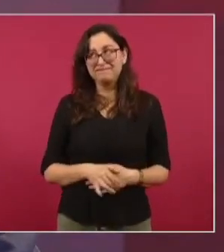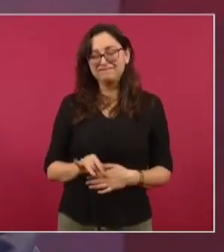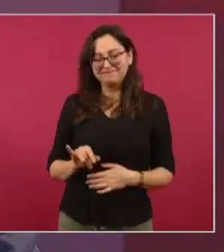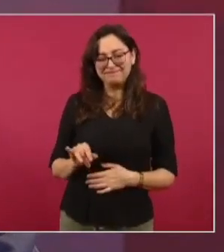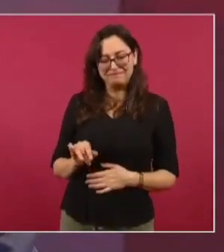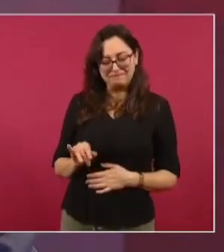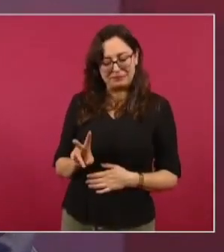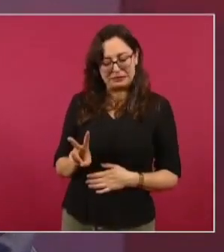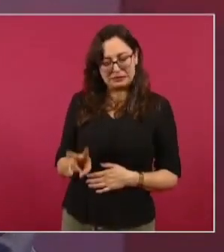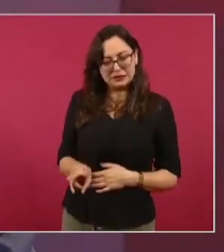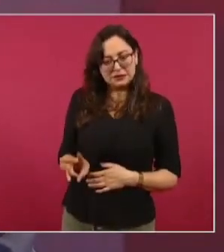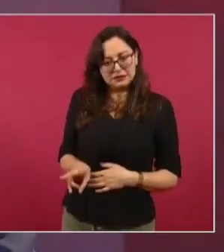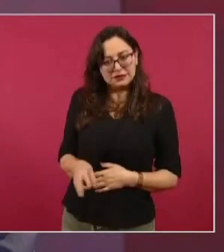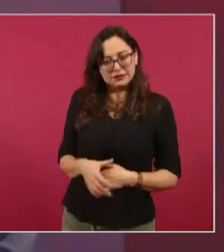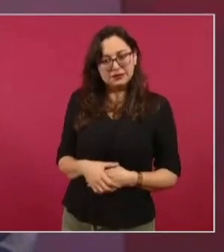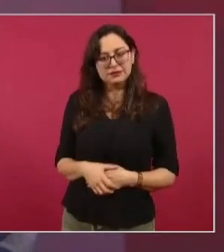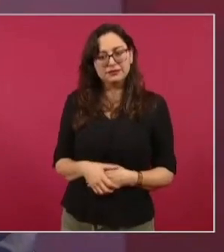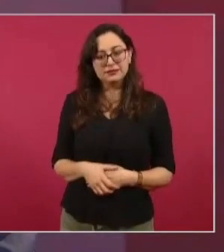ofensivo